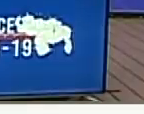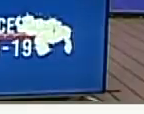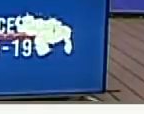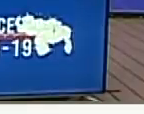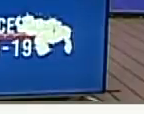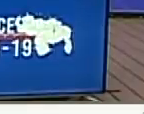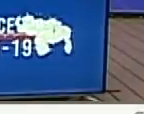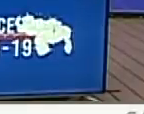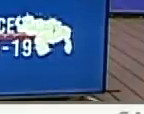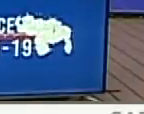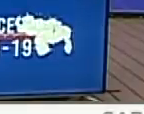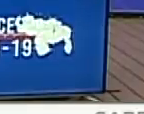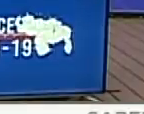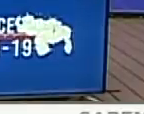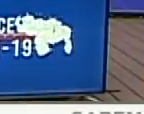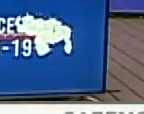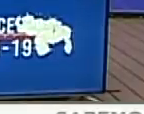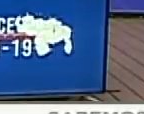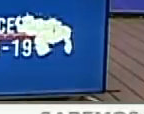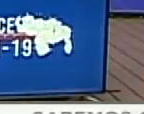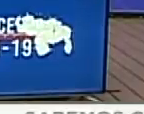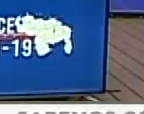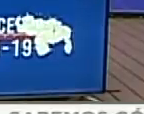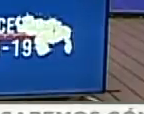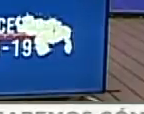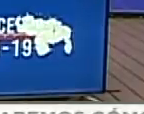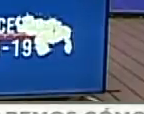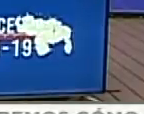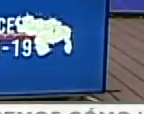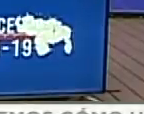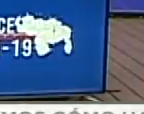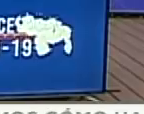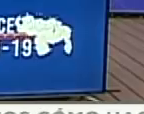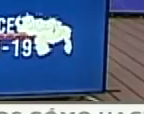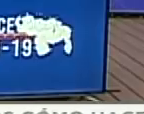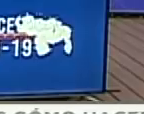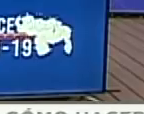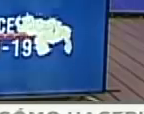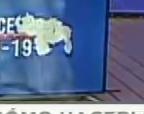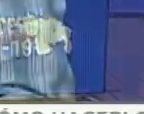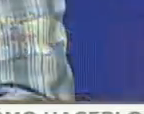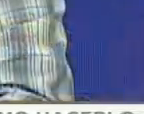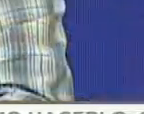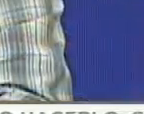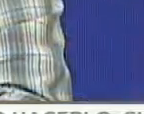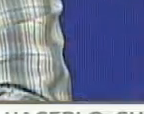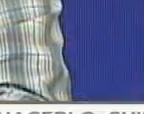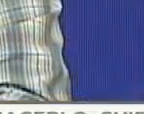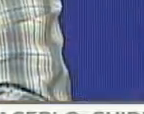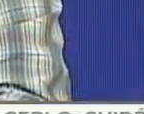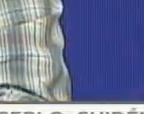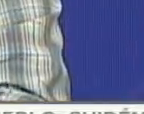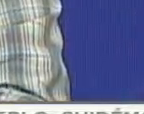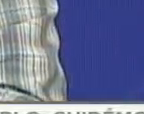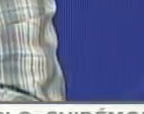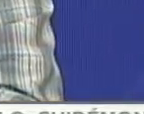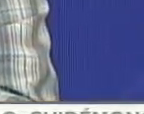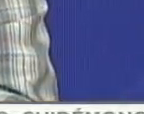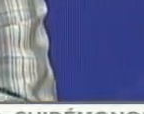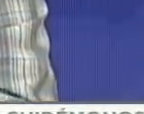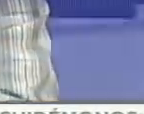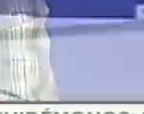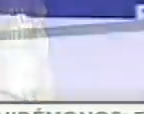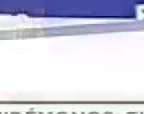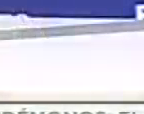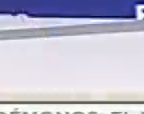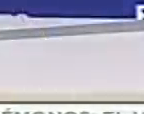doctora Delcy Rodríguez, ministro del Poder Popular para la Salud, doctor Carlos Alvarado, rector, rectorísimo